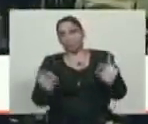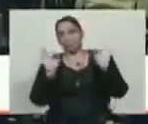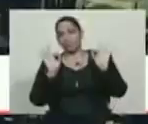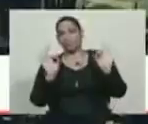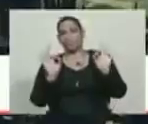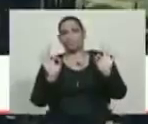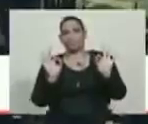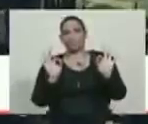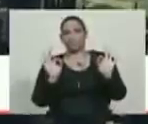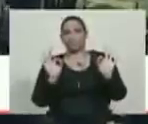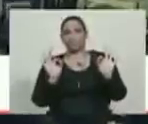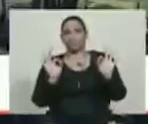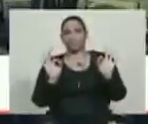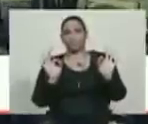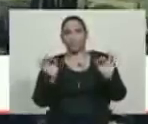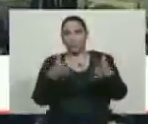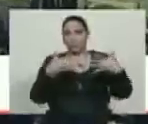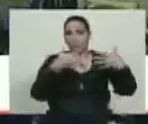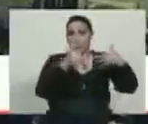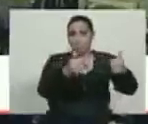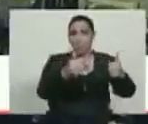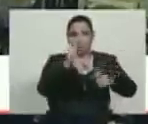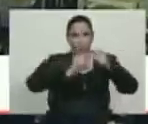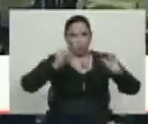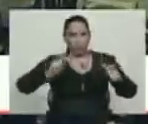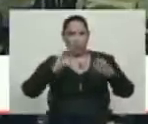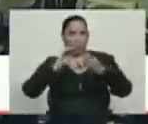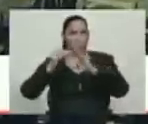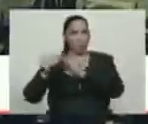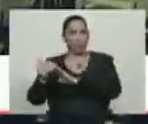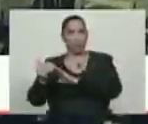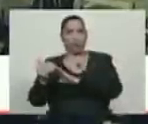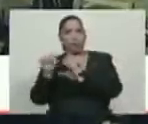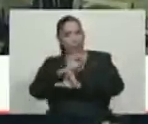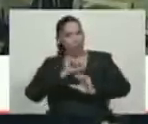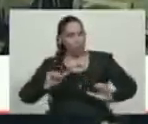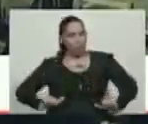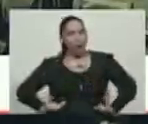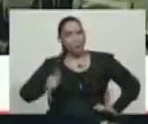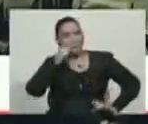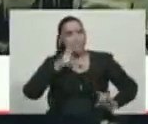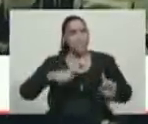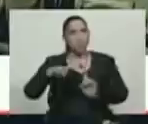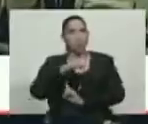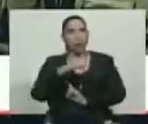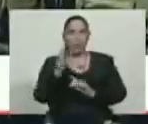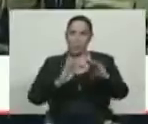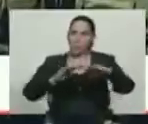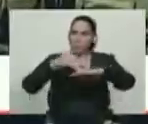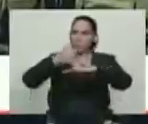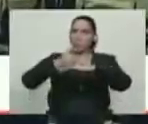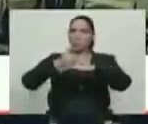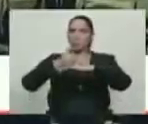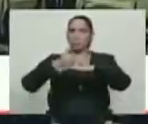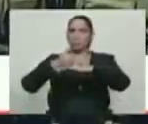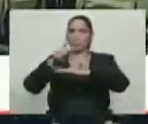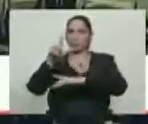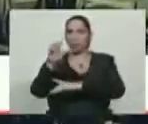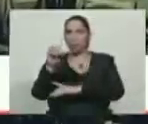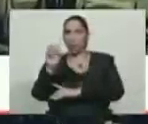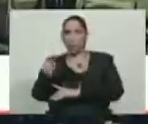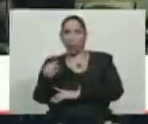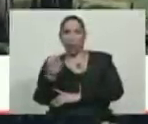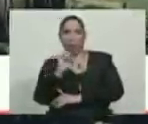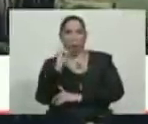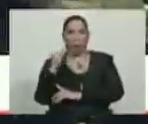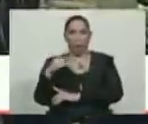Especializarnos en la seguridad ciudadana comunal, la Guardia del Pueblo, Mayor General Gómez López